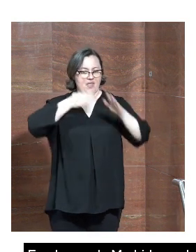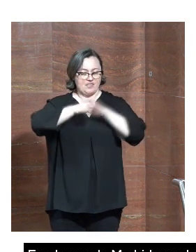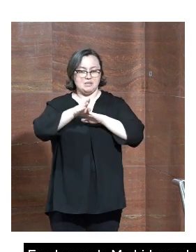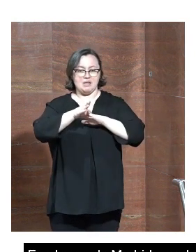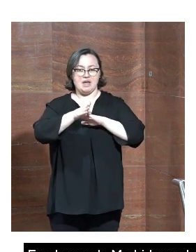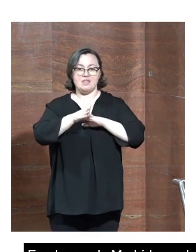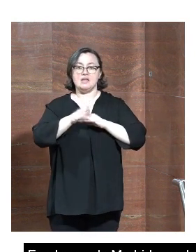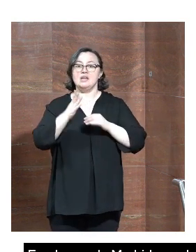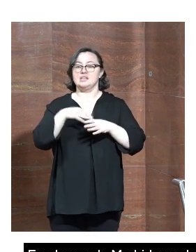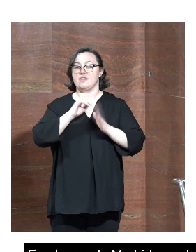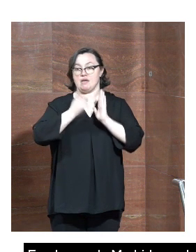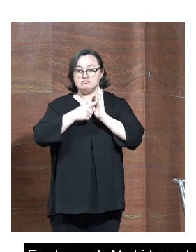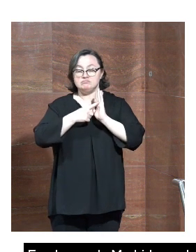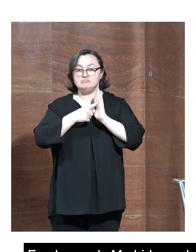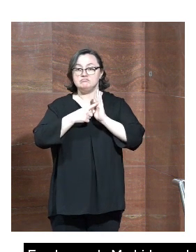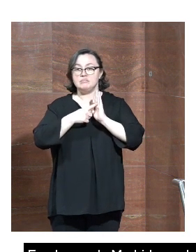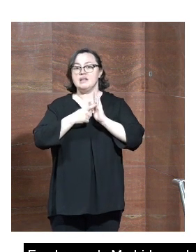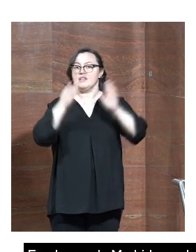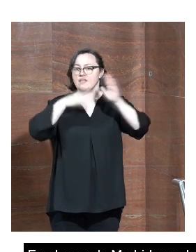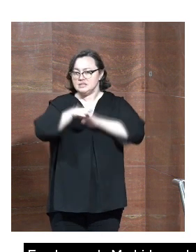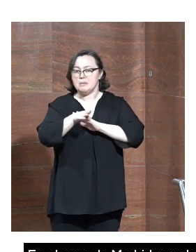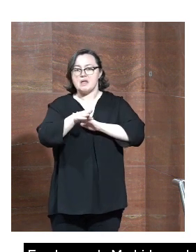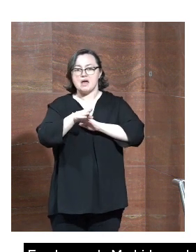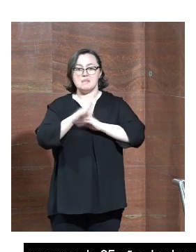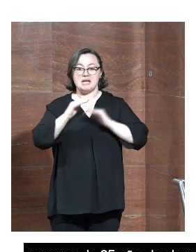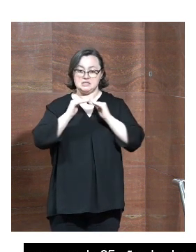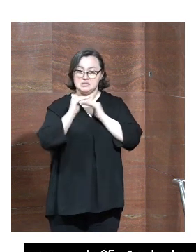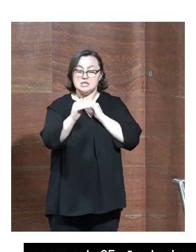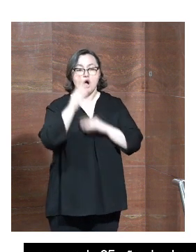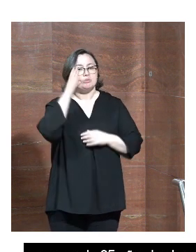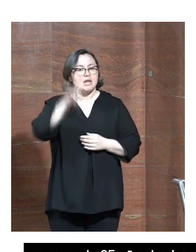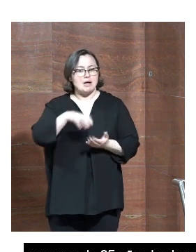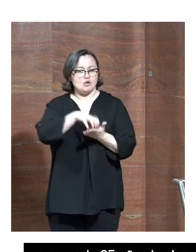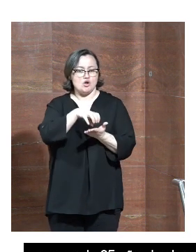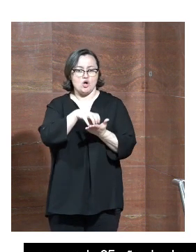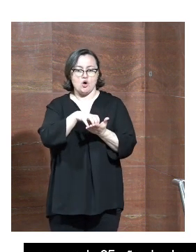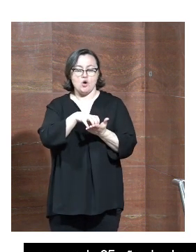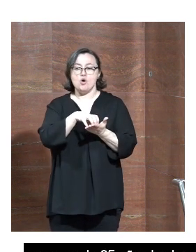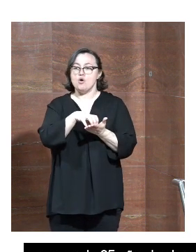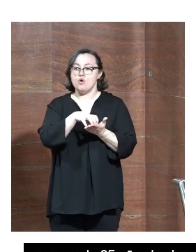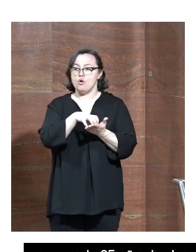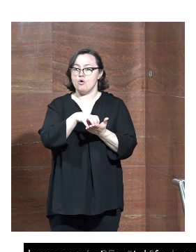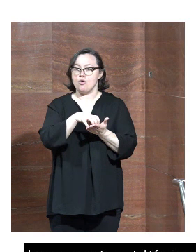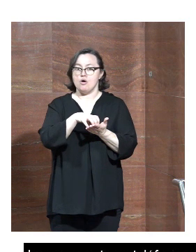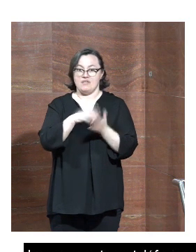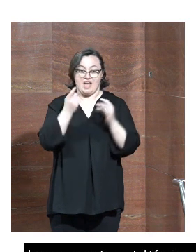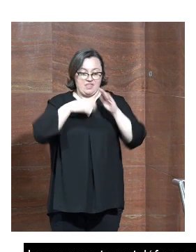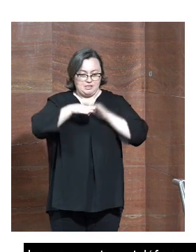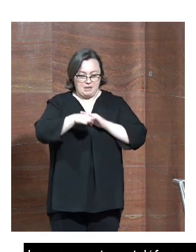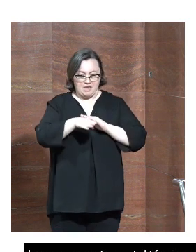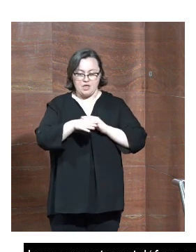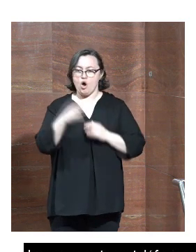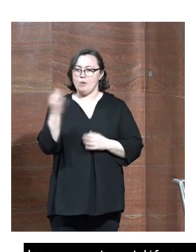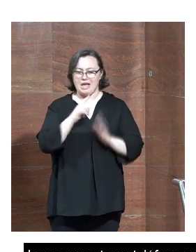de transponer la Directiva de Accesibilidad y de mantener el observatorio. Sabéis que hay un Observatorio Nacional de Accesibilidad donde